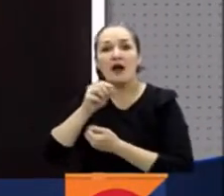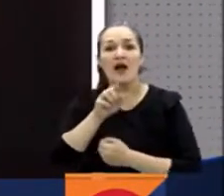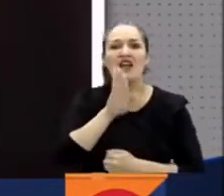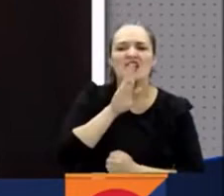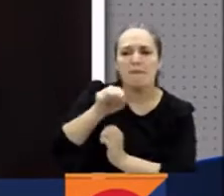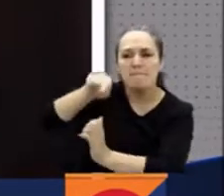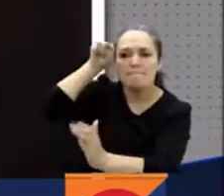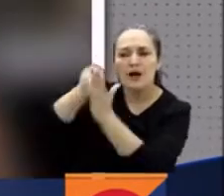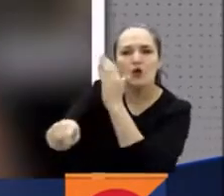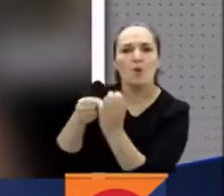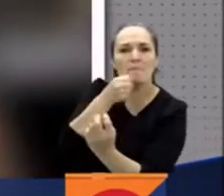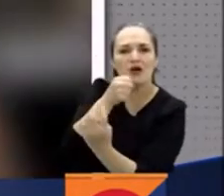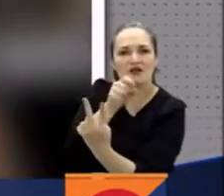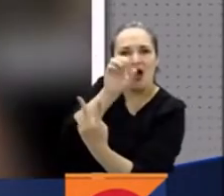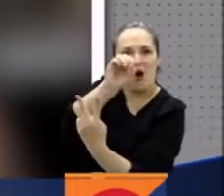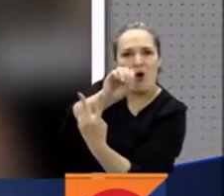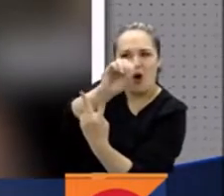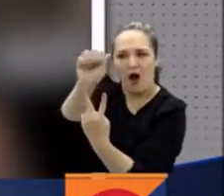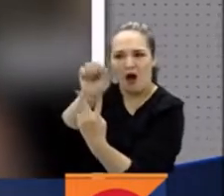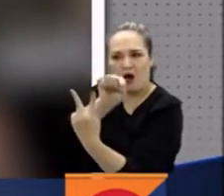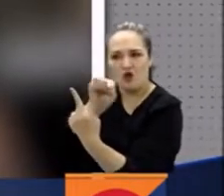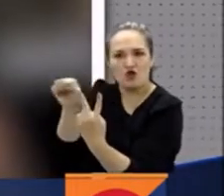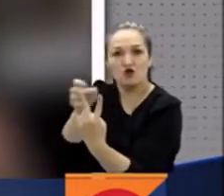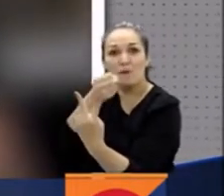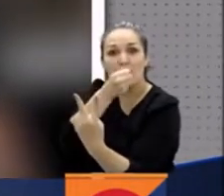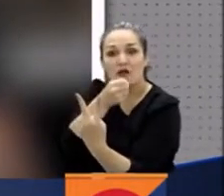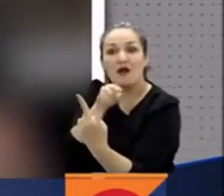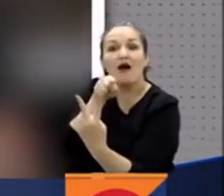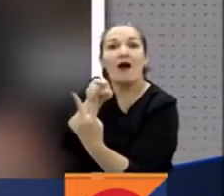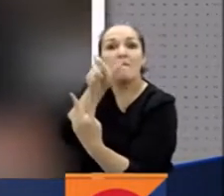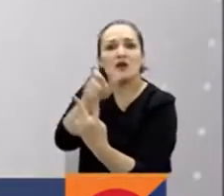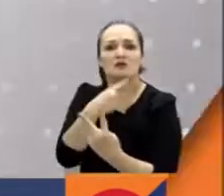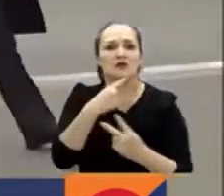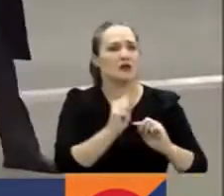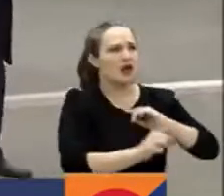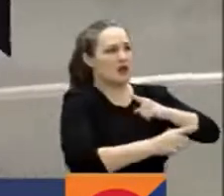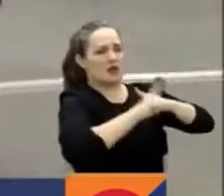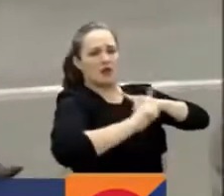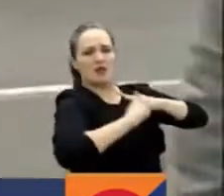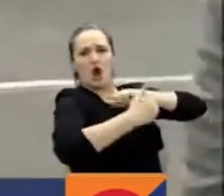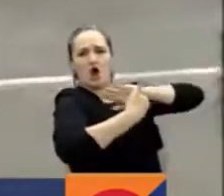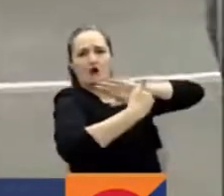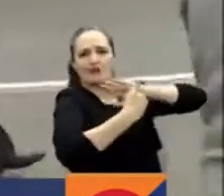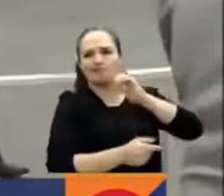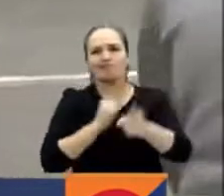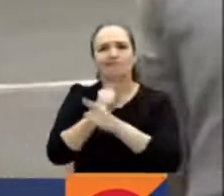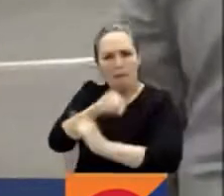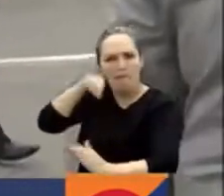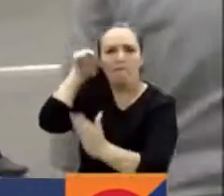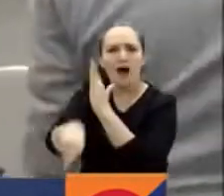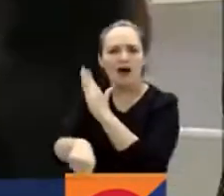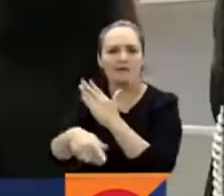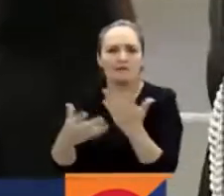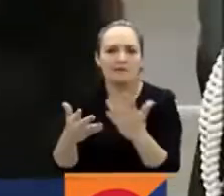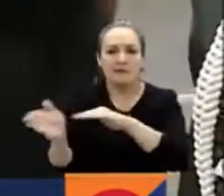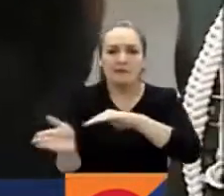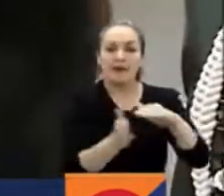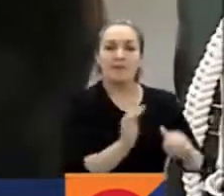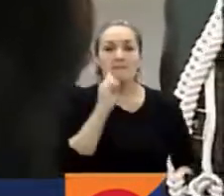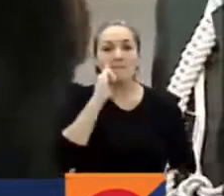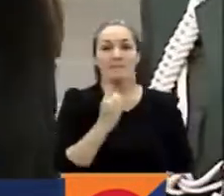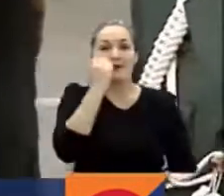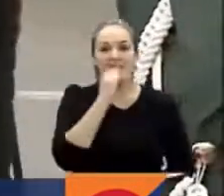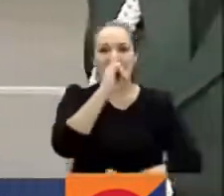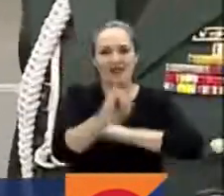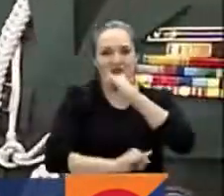en Magdalena. Uno de los comunicadores había reportado amenazas. Primer viaje internacional del presidente Gustavo